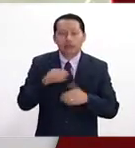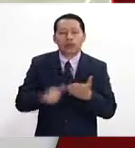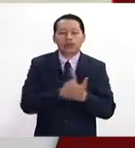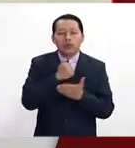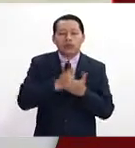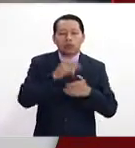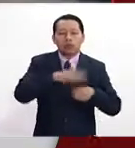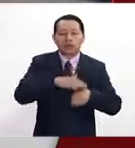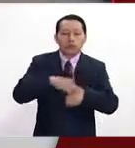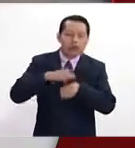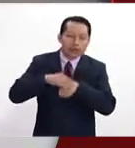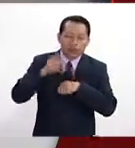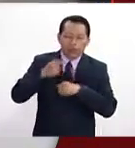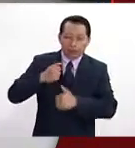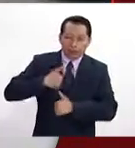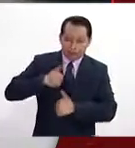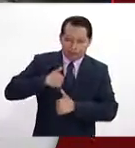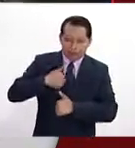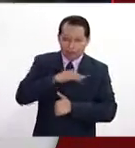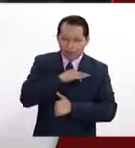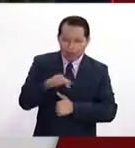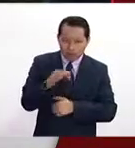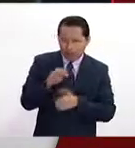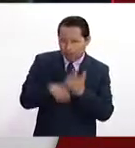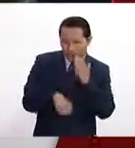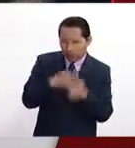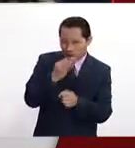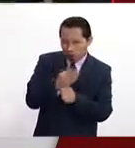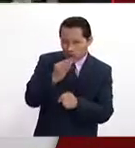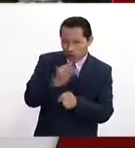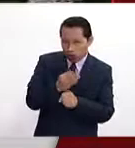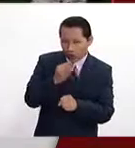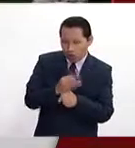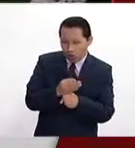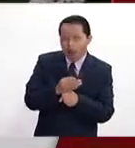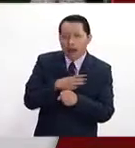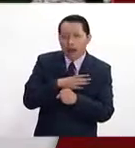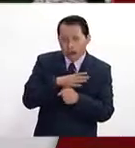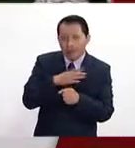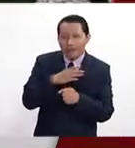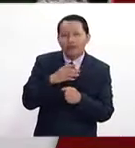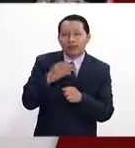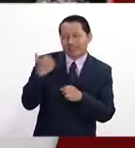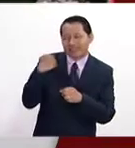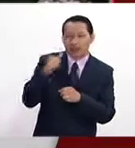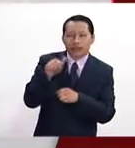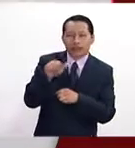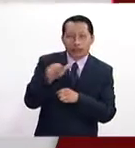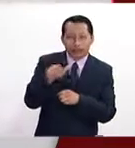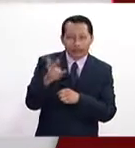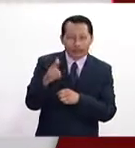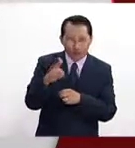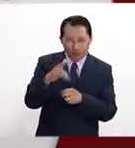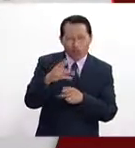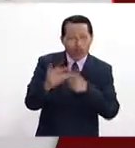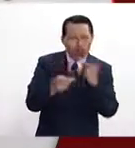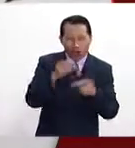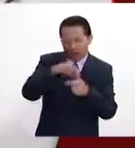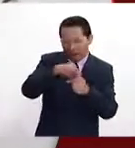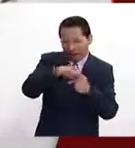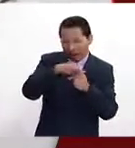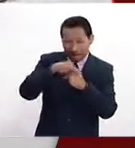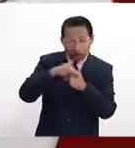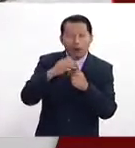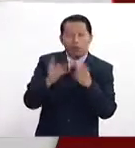ciudadanía para que el ejército esté dispuesto. Por ejemplo, ahorita la consulta nacional que se hizo el 16 de julio preguntándole